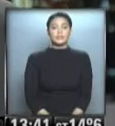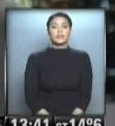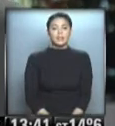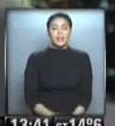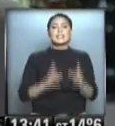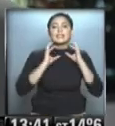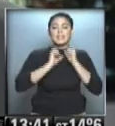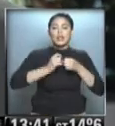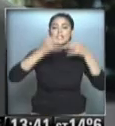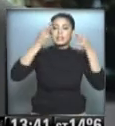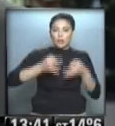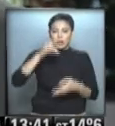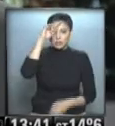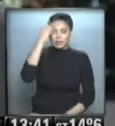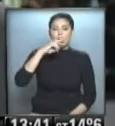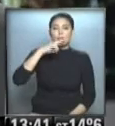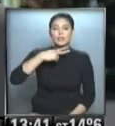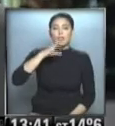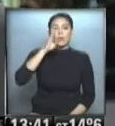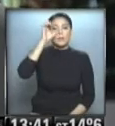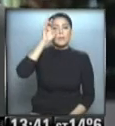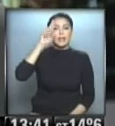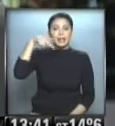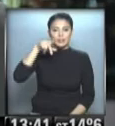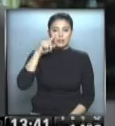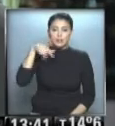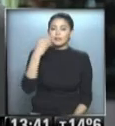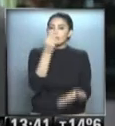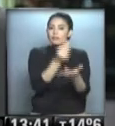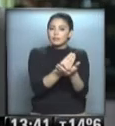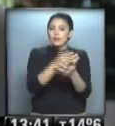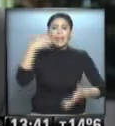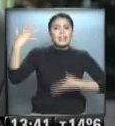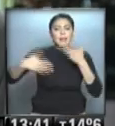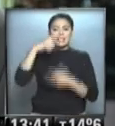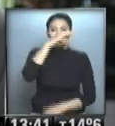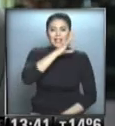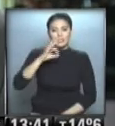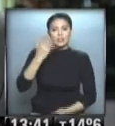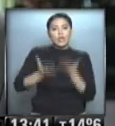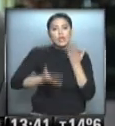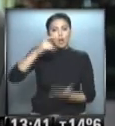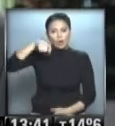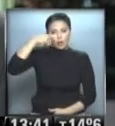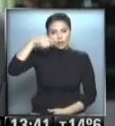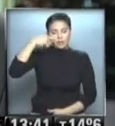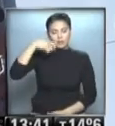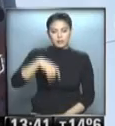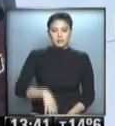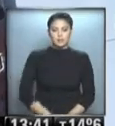El secretario de Seguridad de la Nación, Sergio Berni, encabezó la quema de 700 kilos de cocaína en Dock